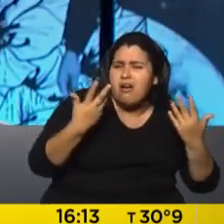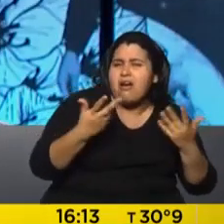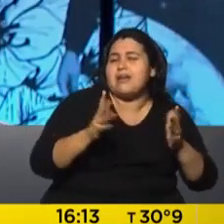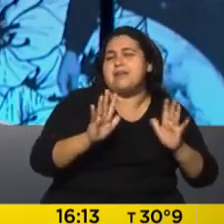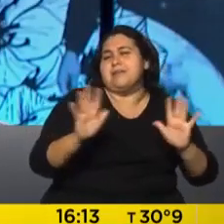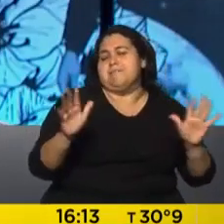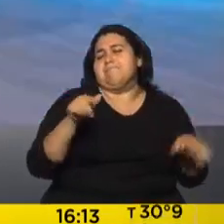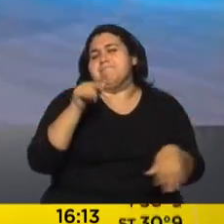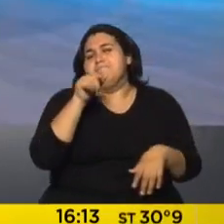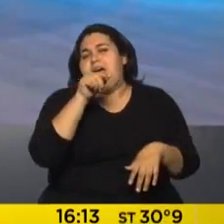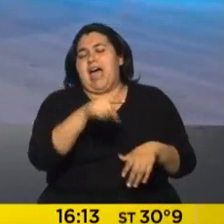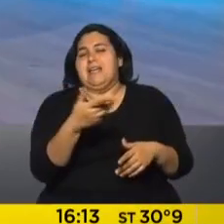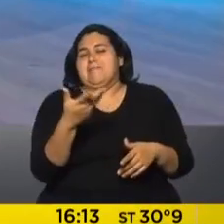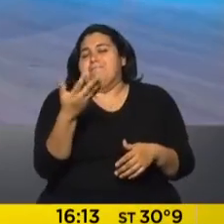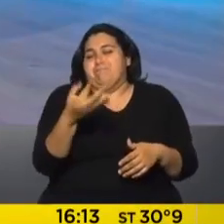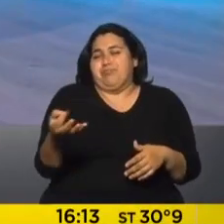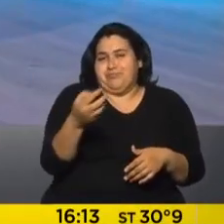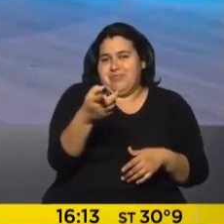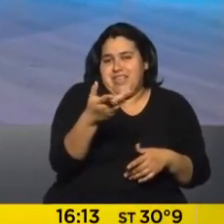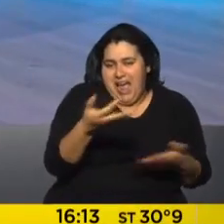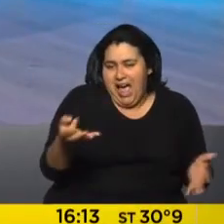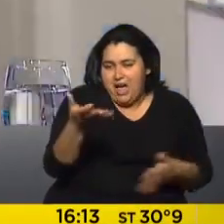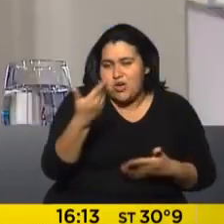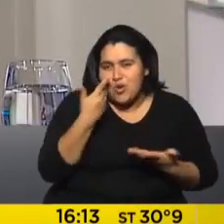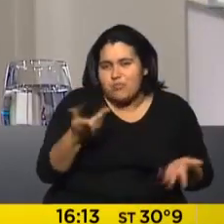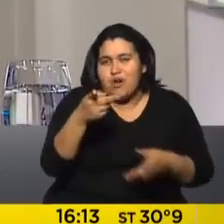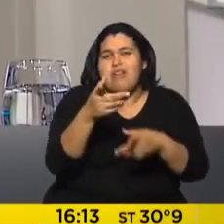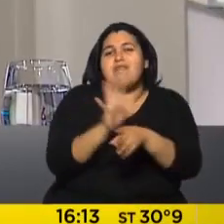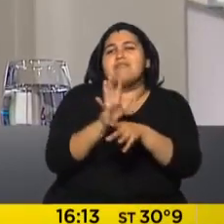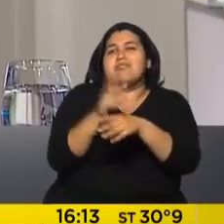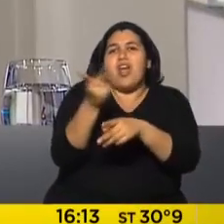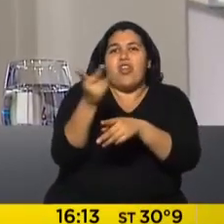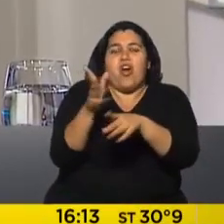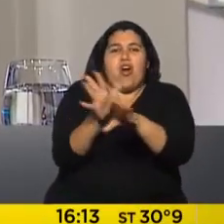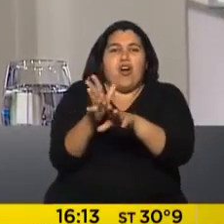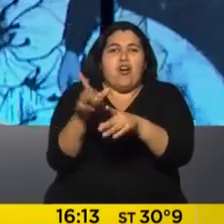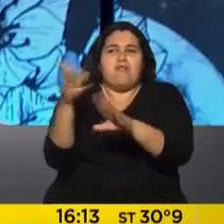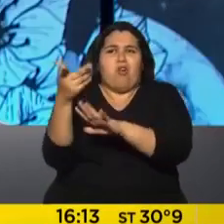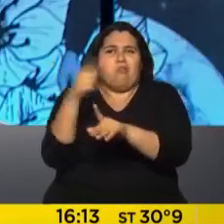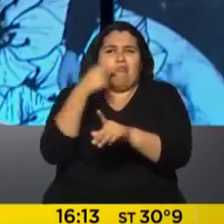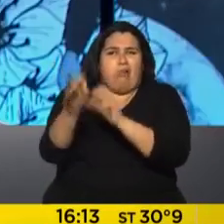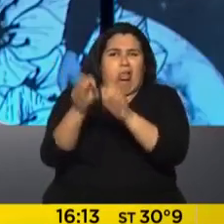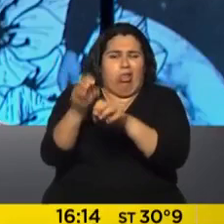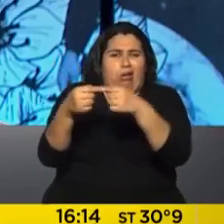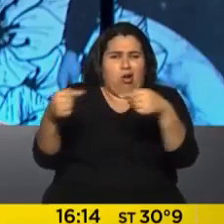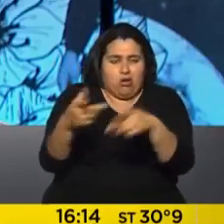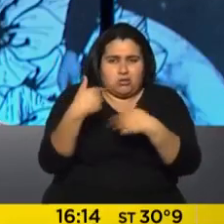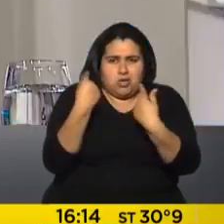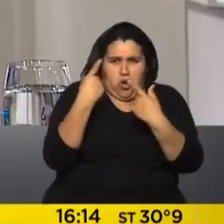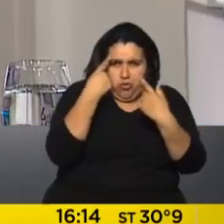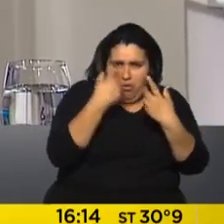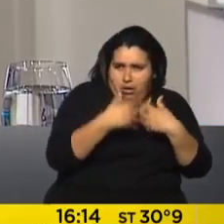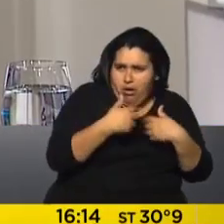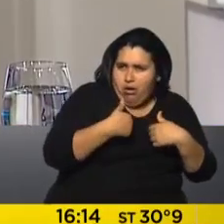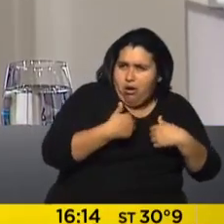está la desigualdad de ese vínculo que generan ese tipo de dudas, de repente de preguntarnos nosotras si estaremos